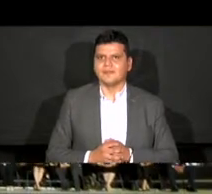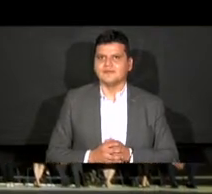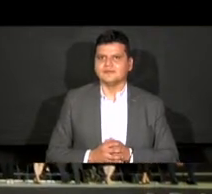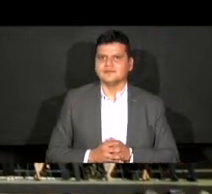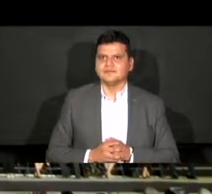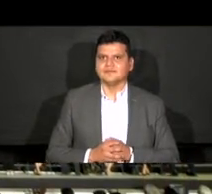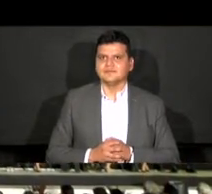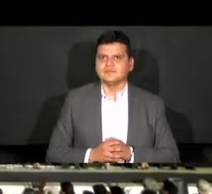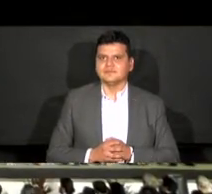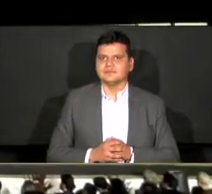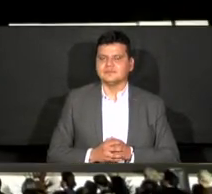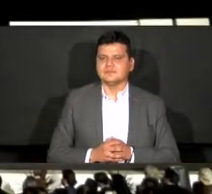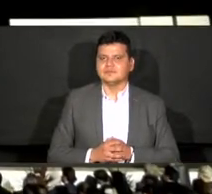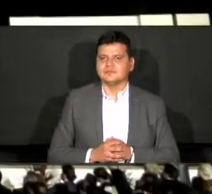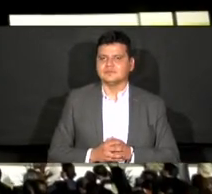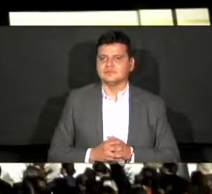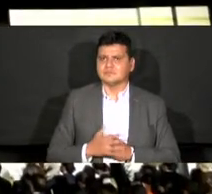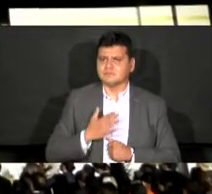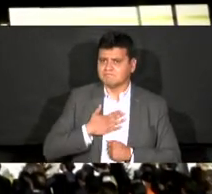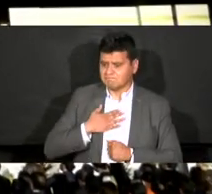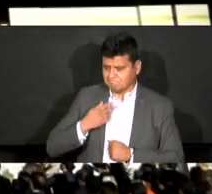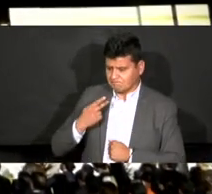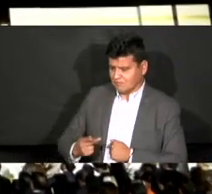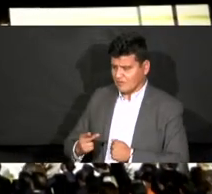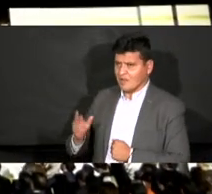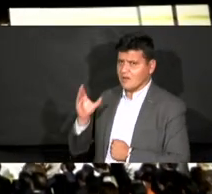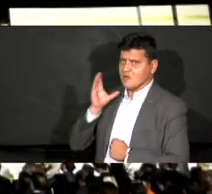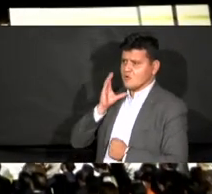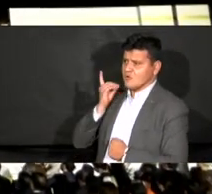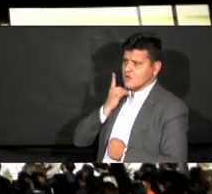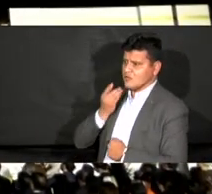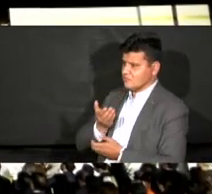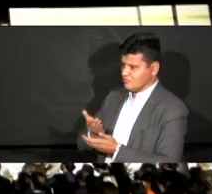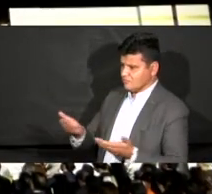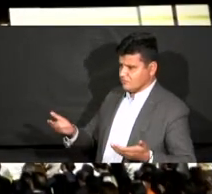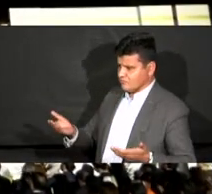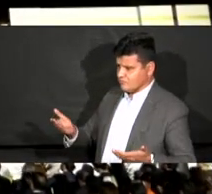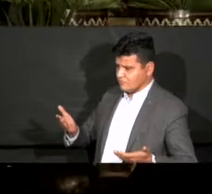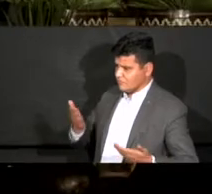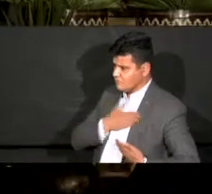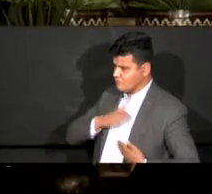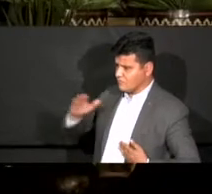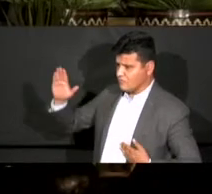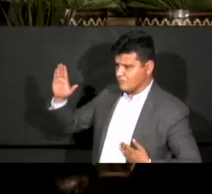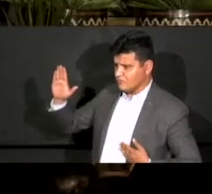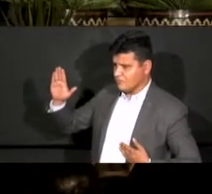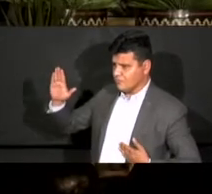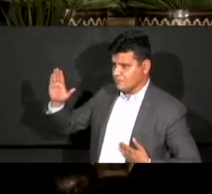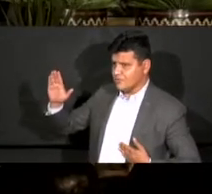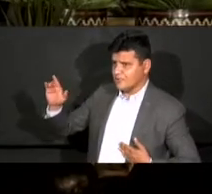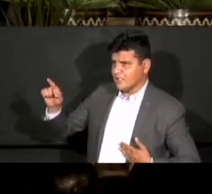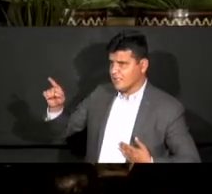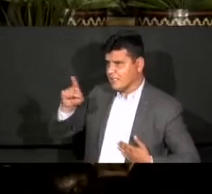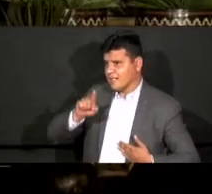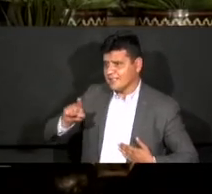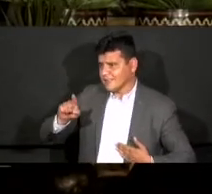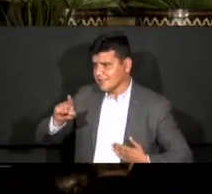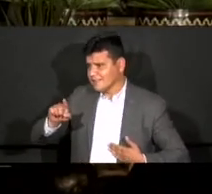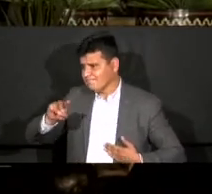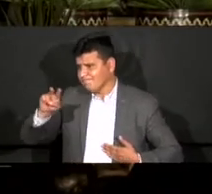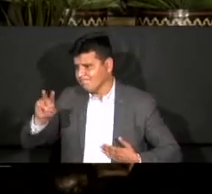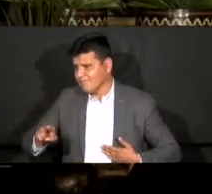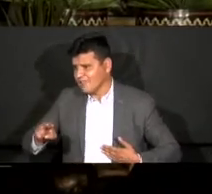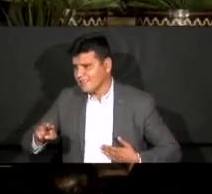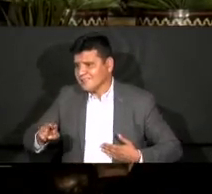Aquí, ante el Congreso del Estado, me comprometo a que esta grave situación no se vuelva a